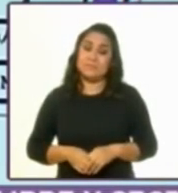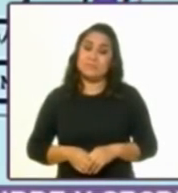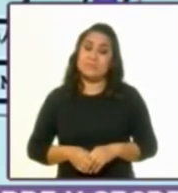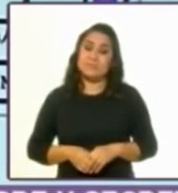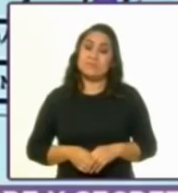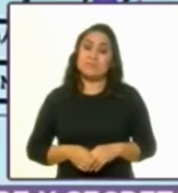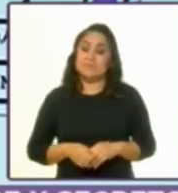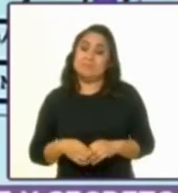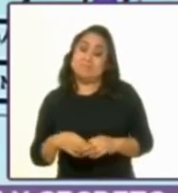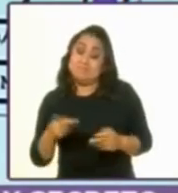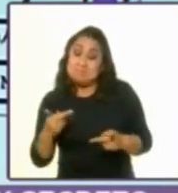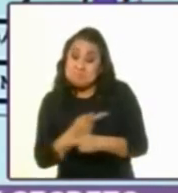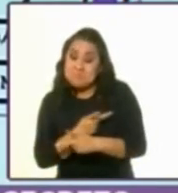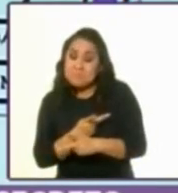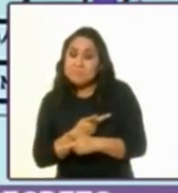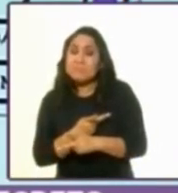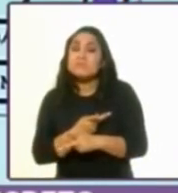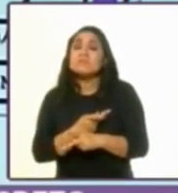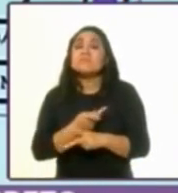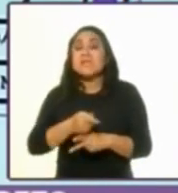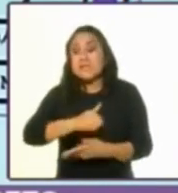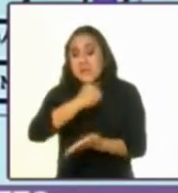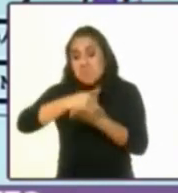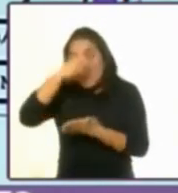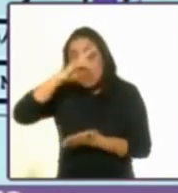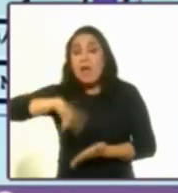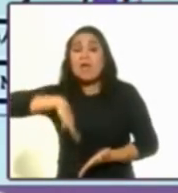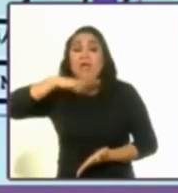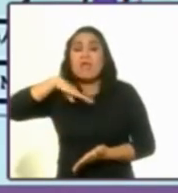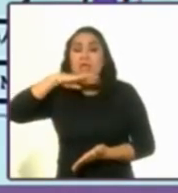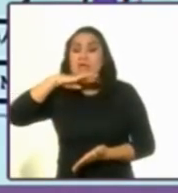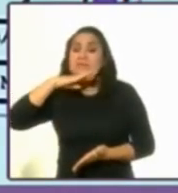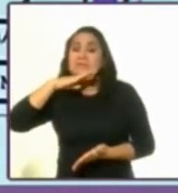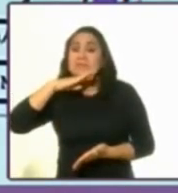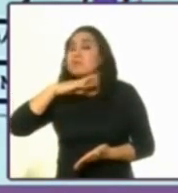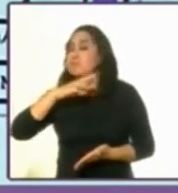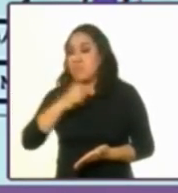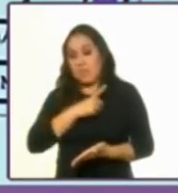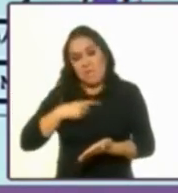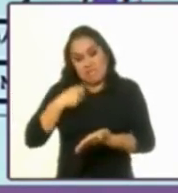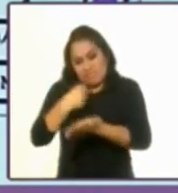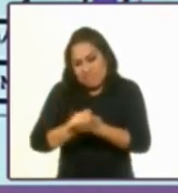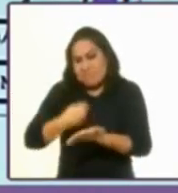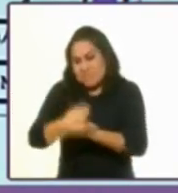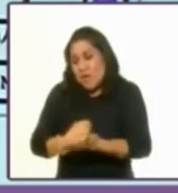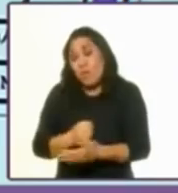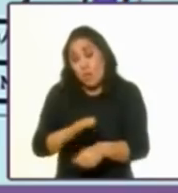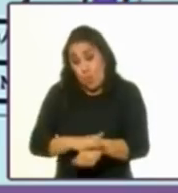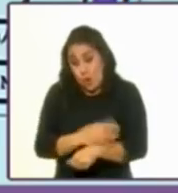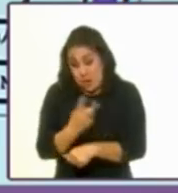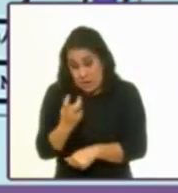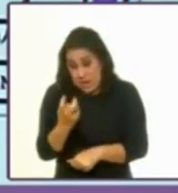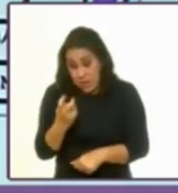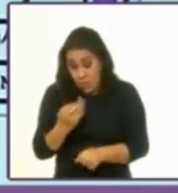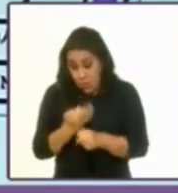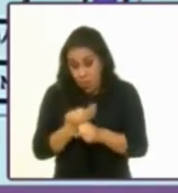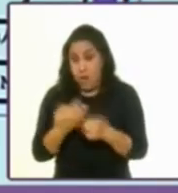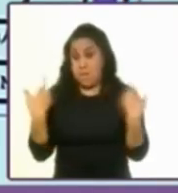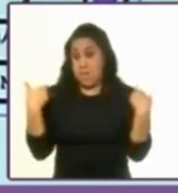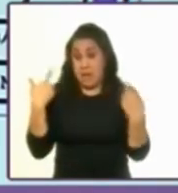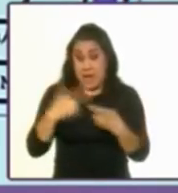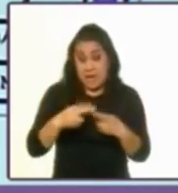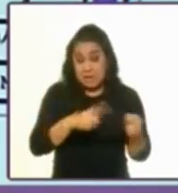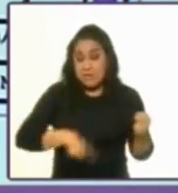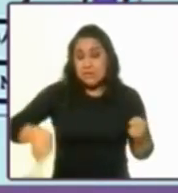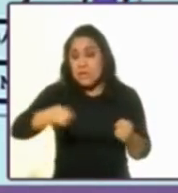desatinada mente la ha dejado ir y no ha presionado porque el hecho es de que los mejores maestros se van a la